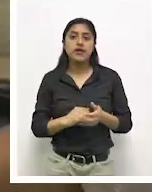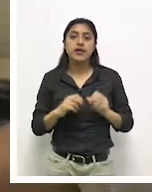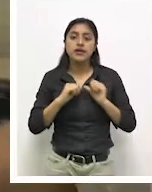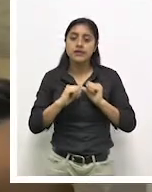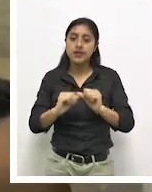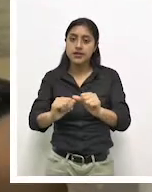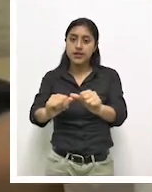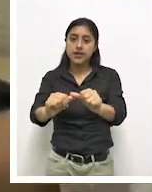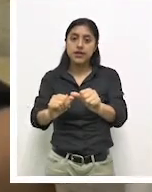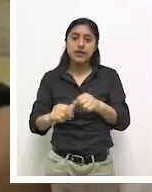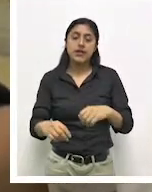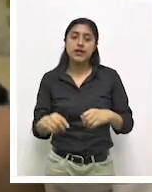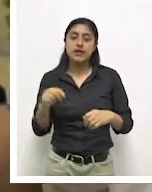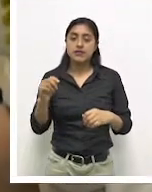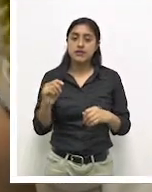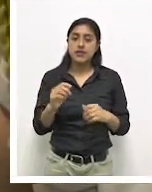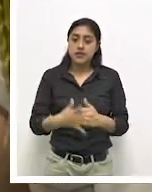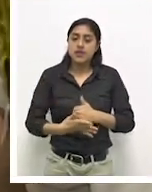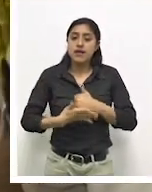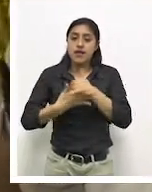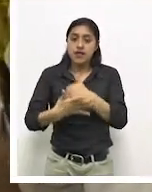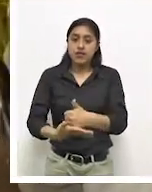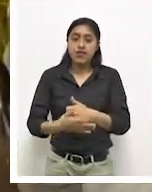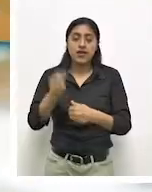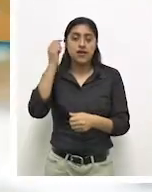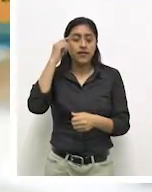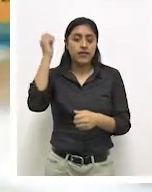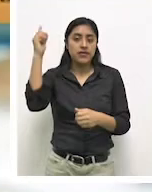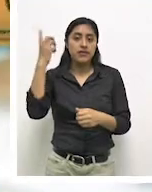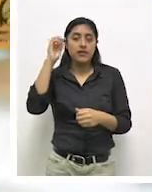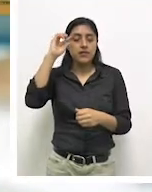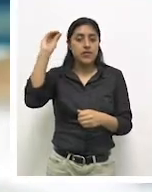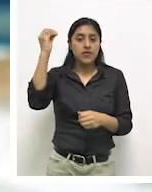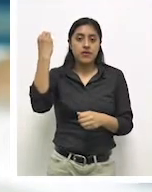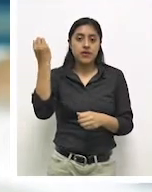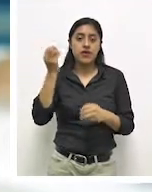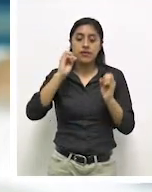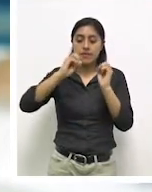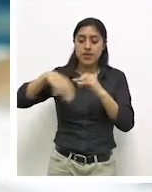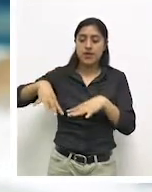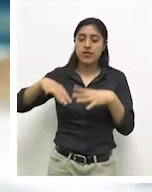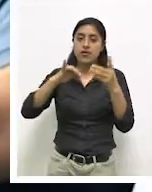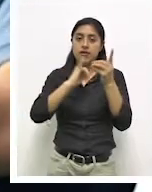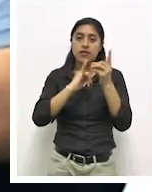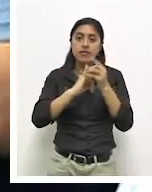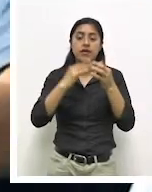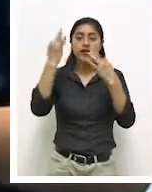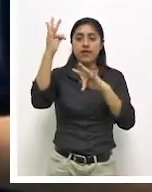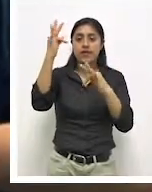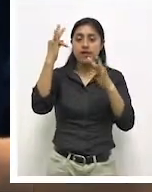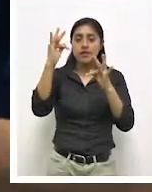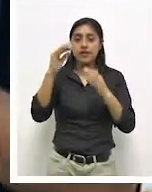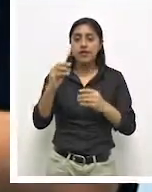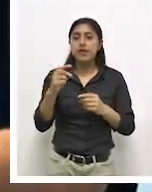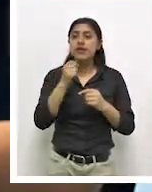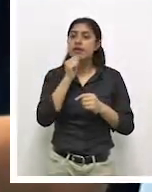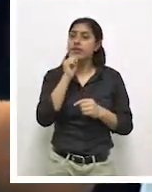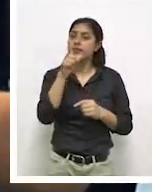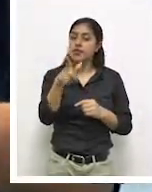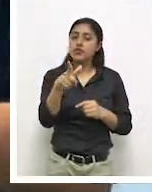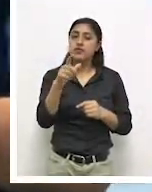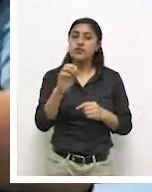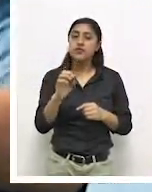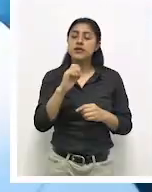contribuirá a demostrar la inocencia de cualquier persona si posteriormente es involucrada en un hecho o delito. El trámite de la denuncia